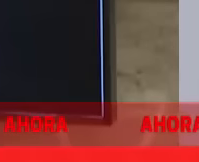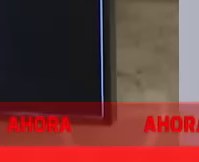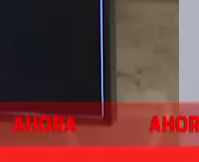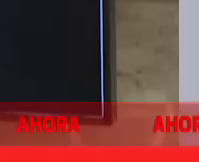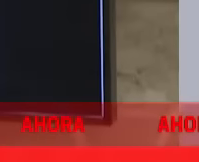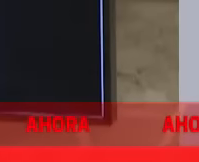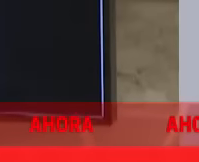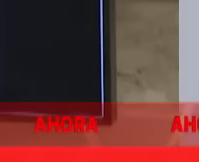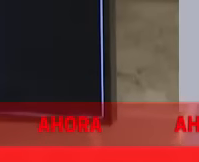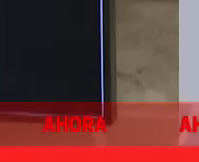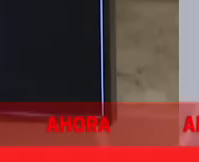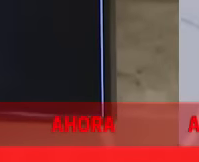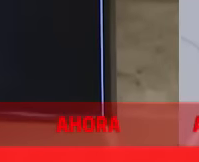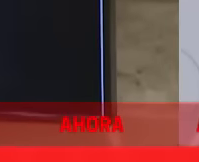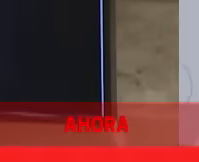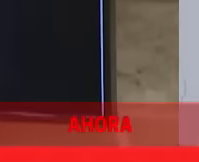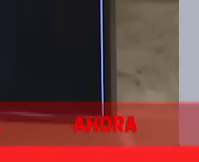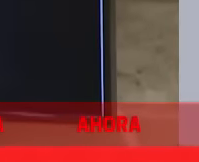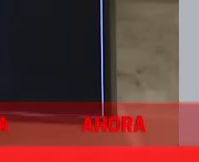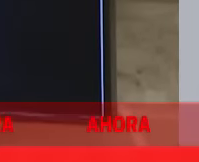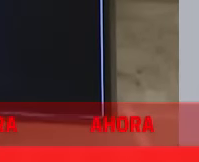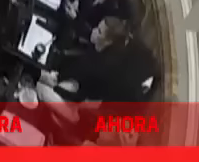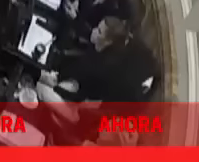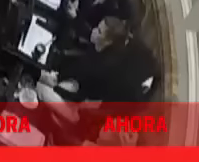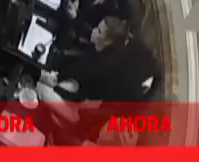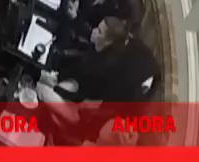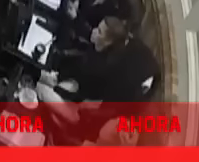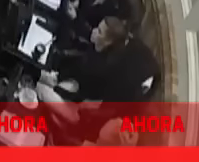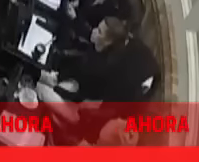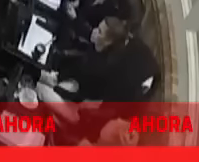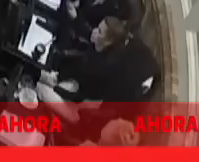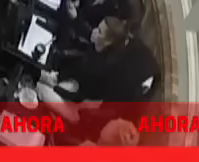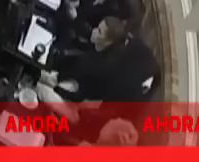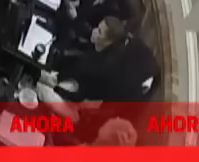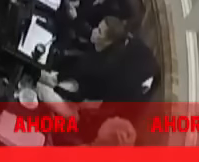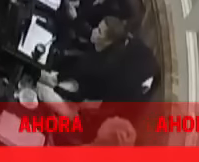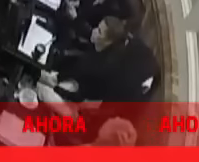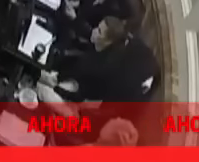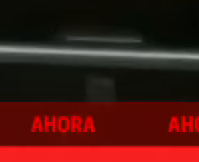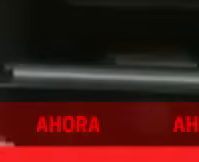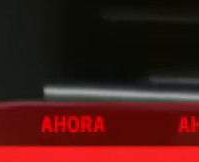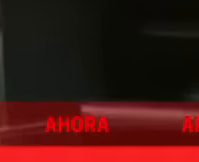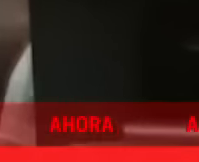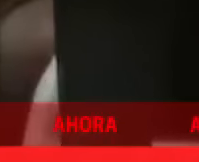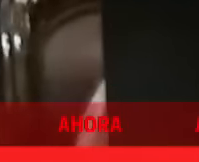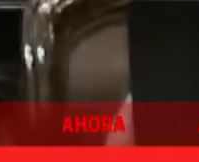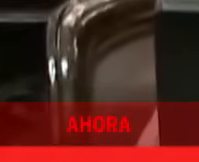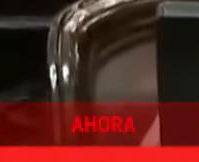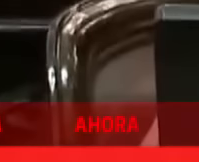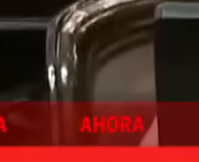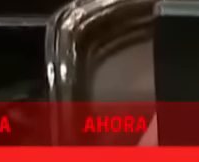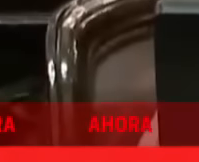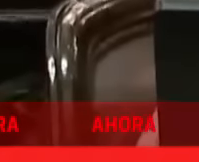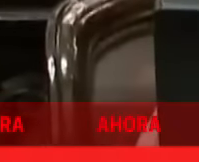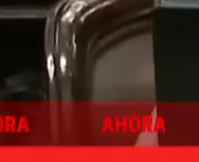¿Cómo fue? ¿Alguien levantó la mano y dijo, cómo no? Fue un nuevo artículo que se incorporó en un dictamen. Lo acabamos de votar.